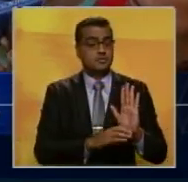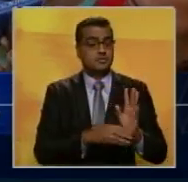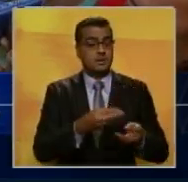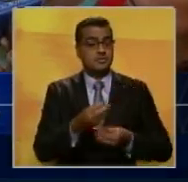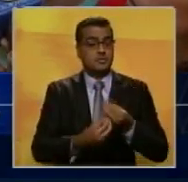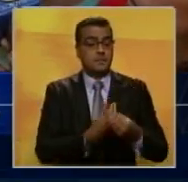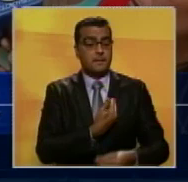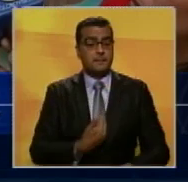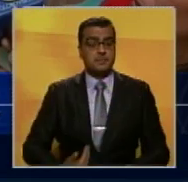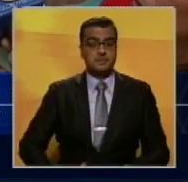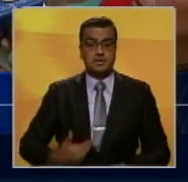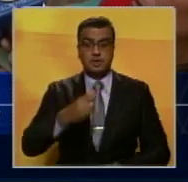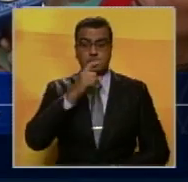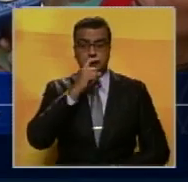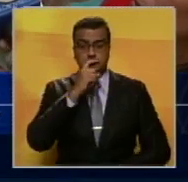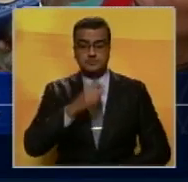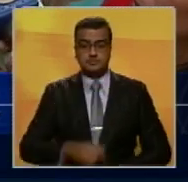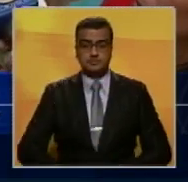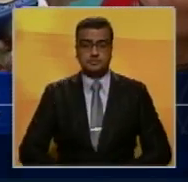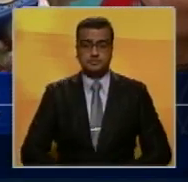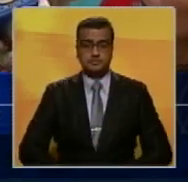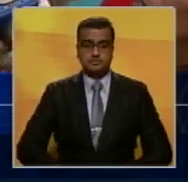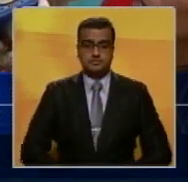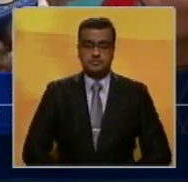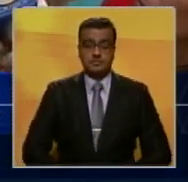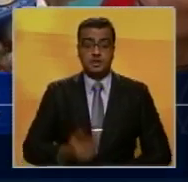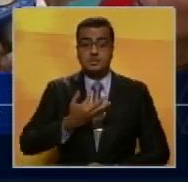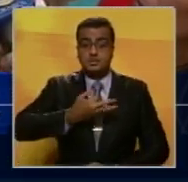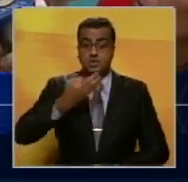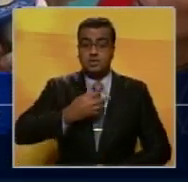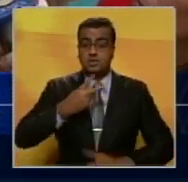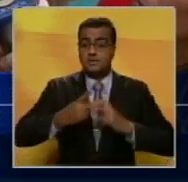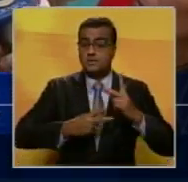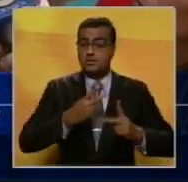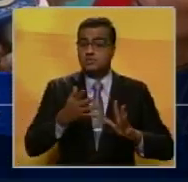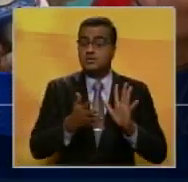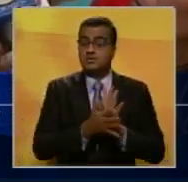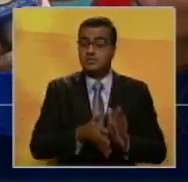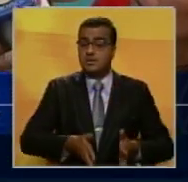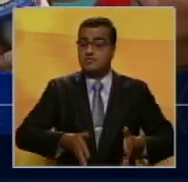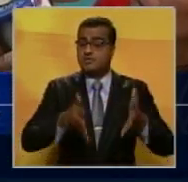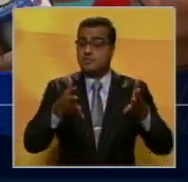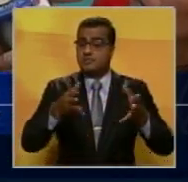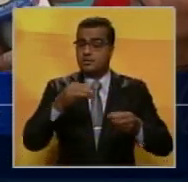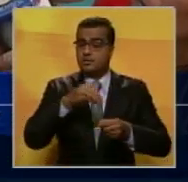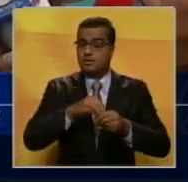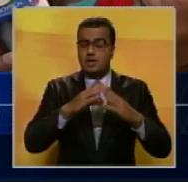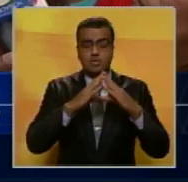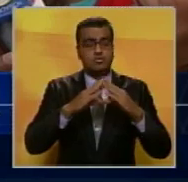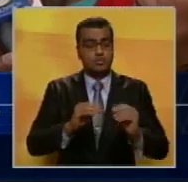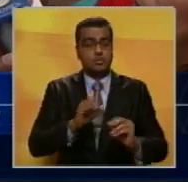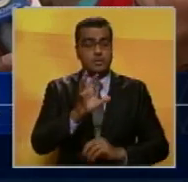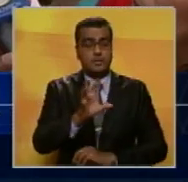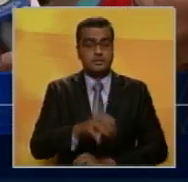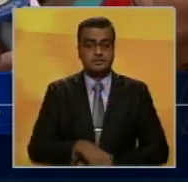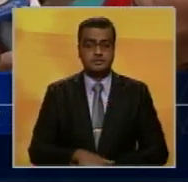por el primer mandatario nacional, Nicolás Maduro, asegurando que este proceso representa una vía para incluir a todos los sectores del